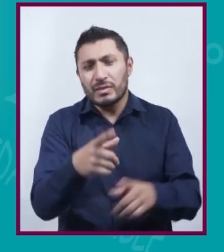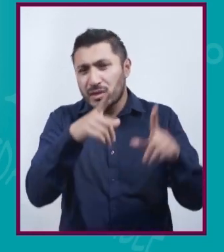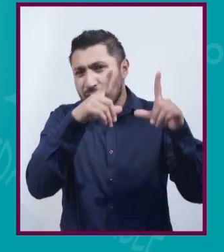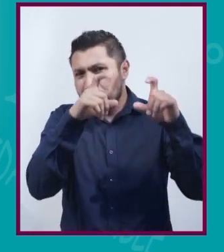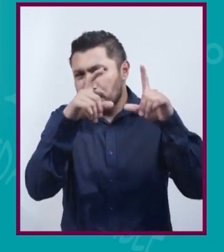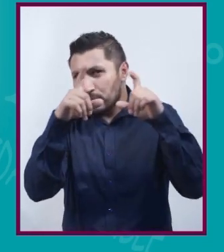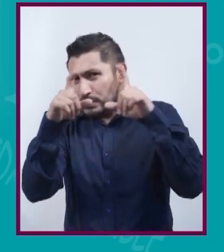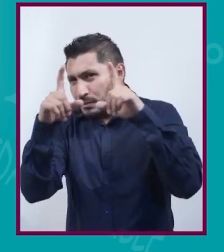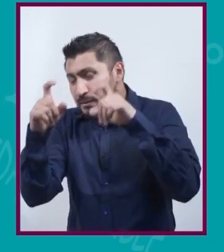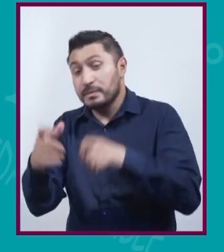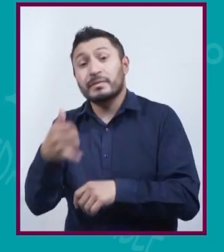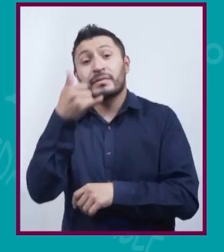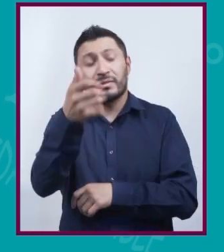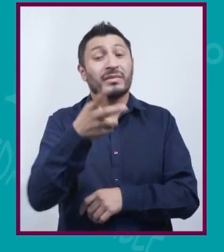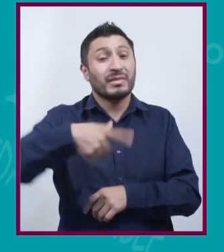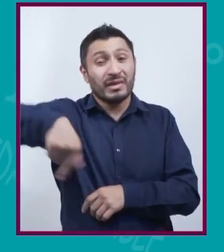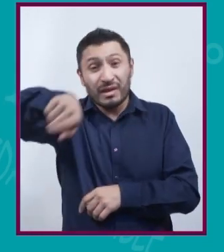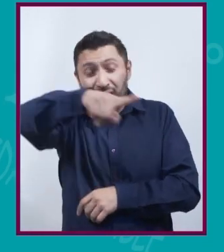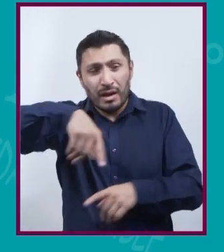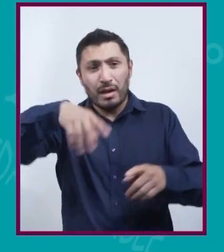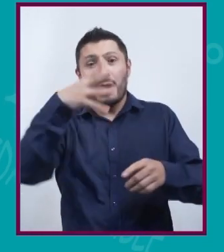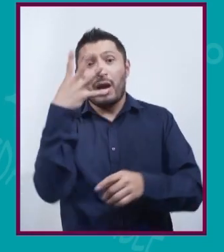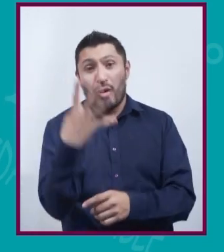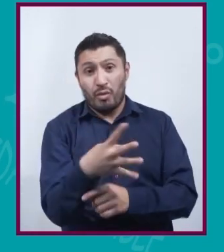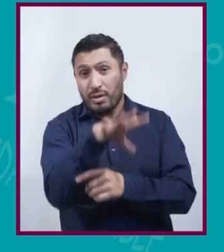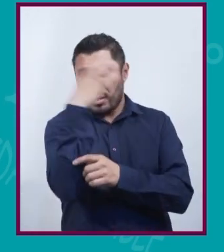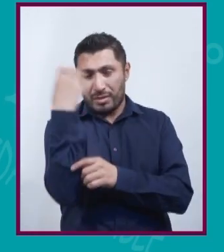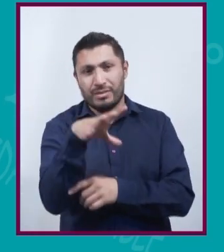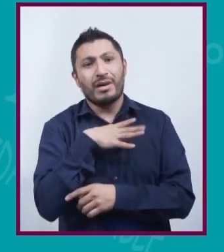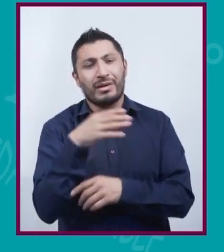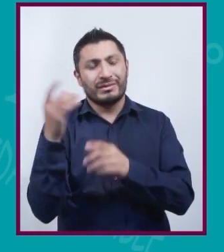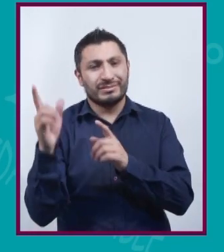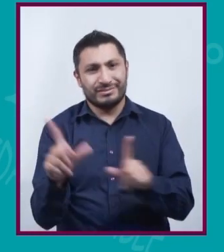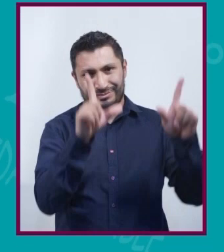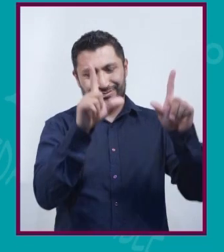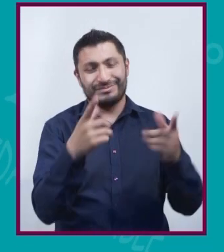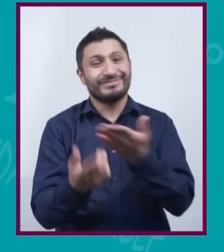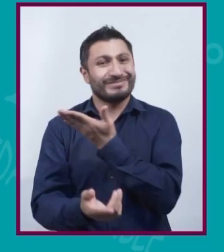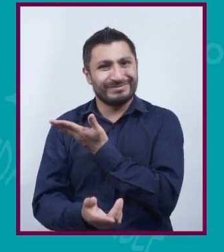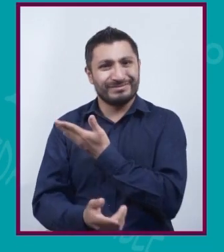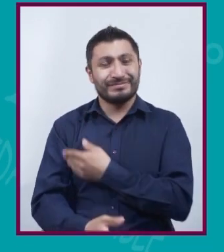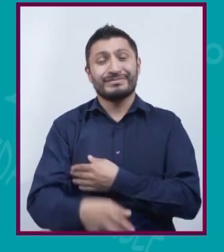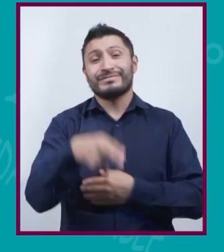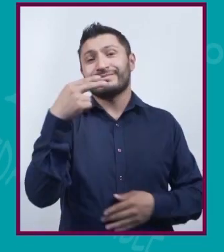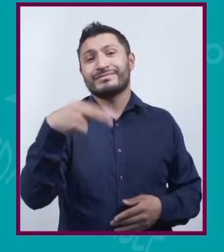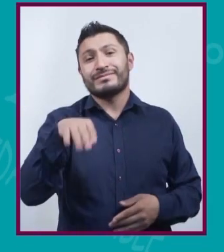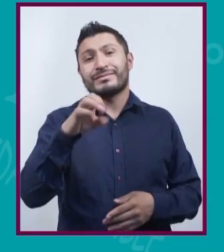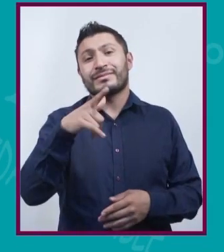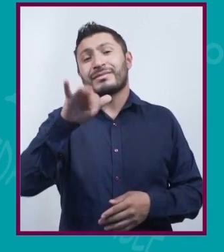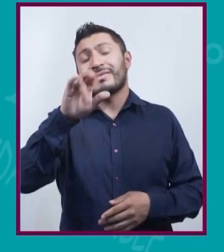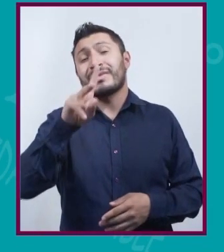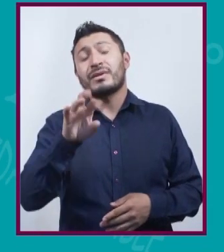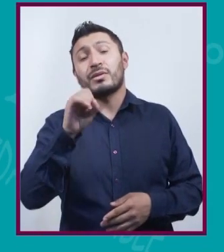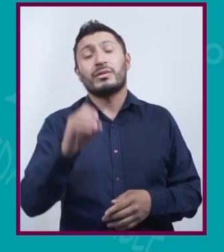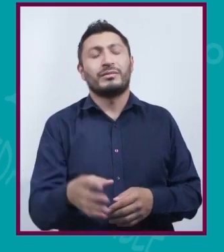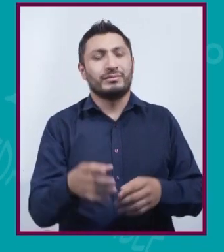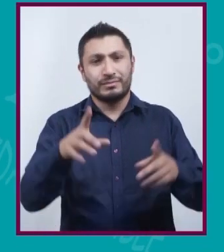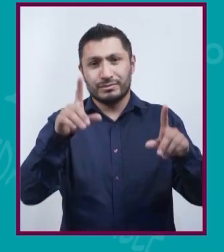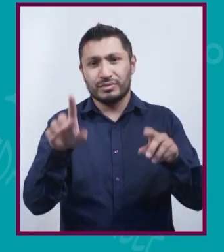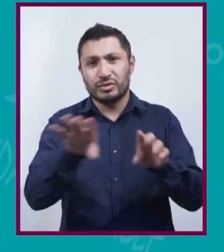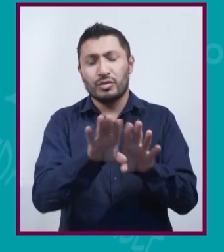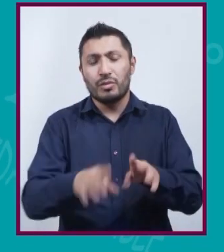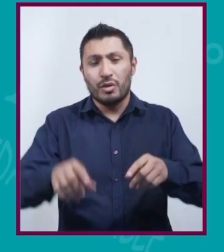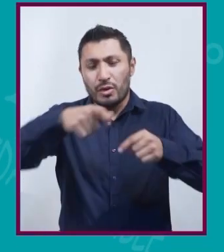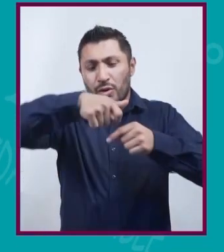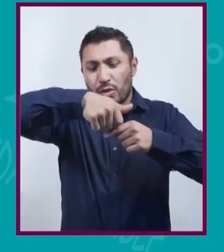pequeña cámara fotográfica, y con ella tomaron las 4 imágenes que tenemos en pantalla, cuyo negativo salió de Auschwitz en un tubo